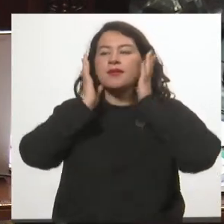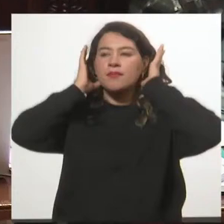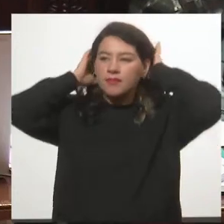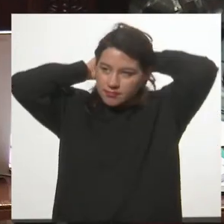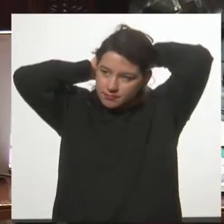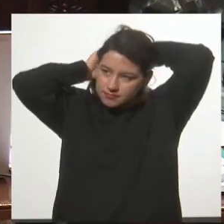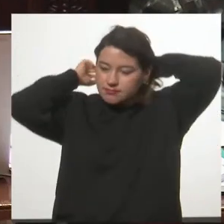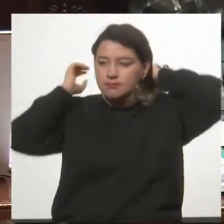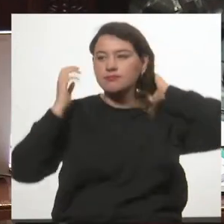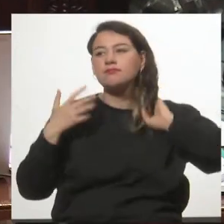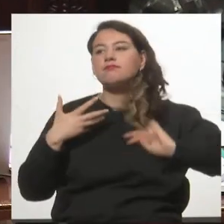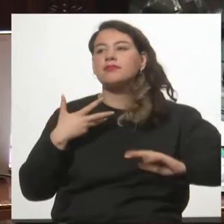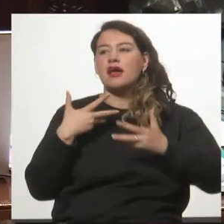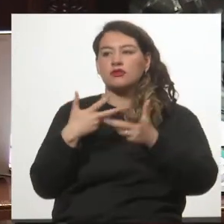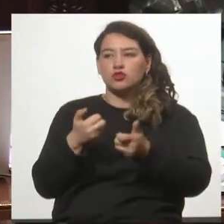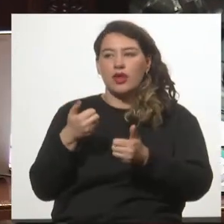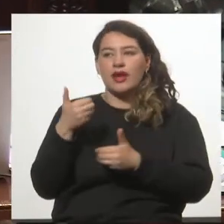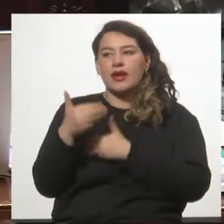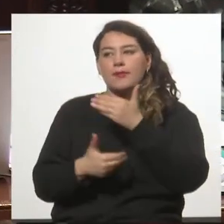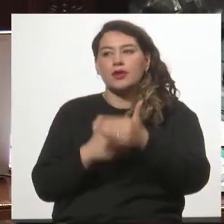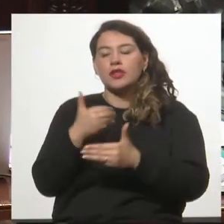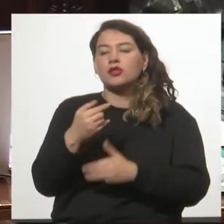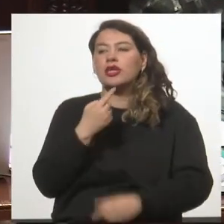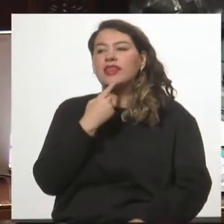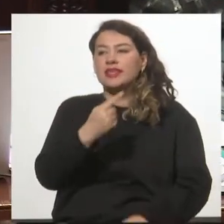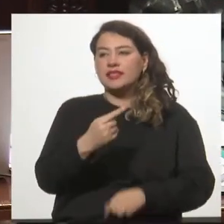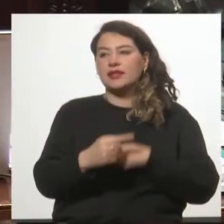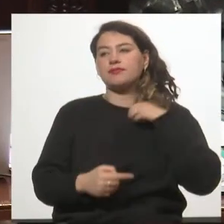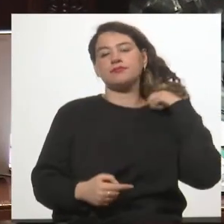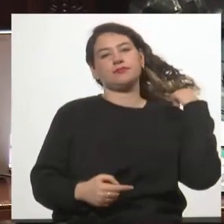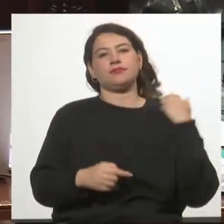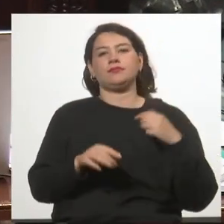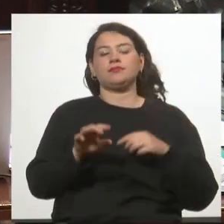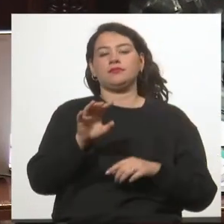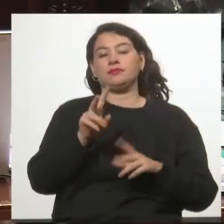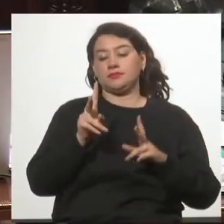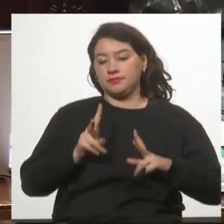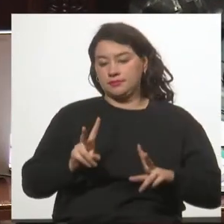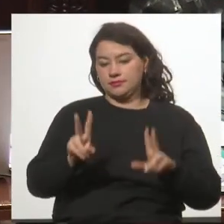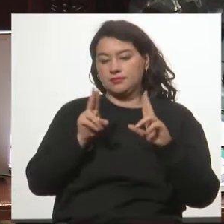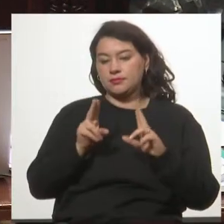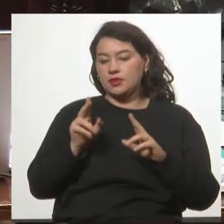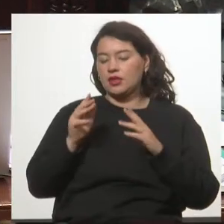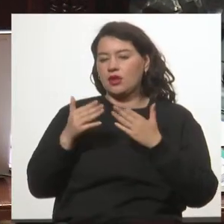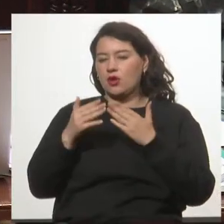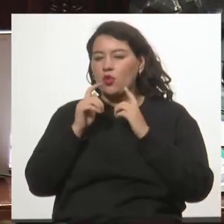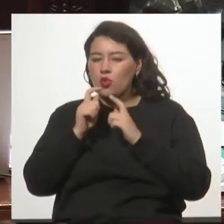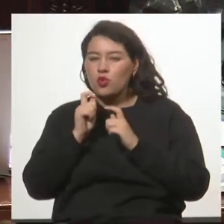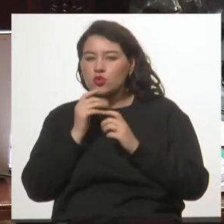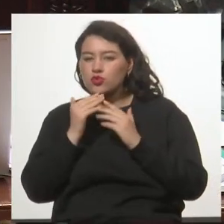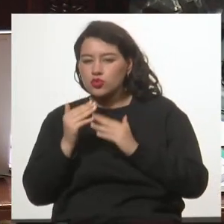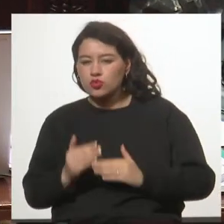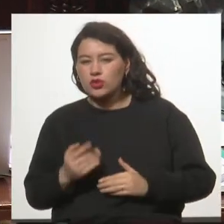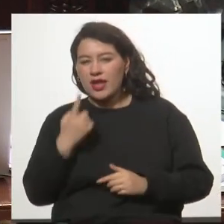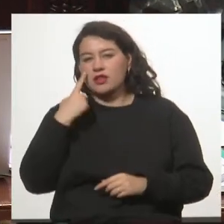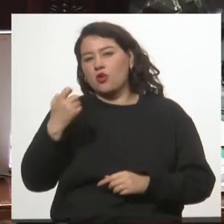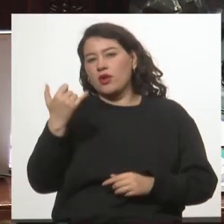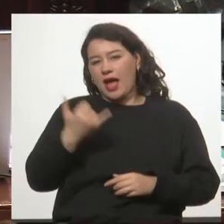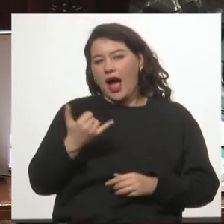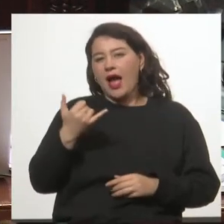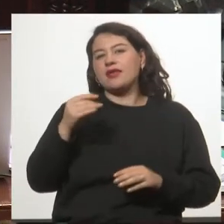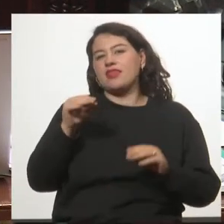para asistir en el proceso y dicen se extrae que la consultora detectó debilidades en la gestión del proyecto